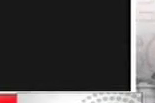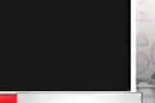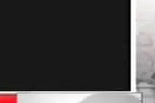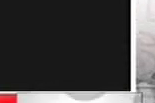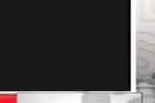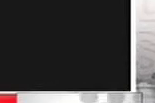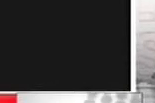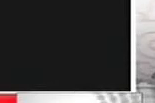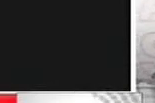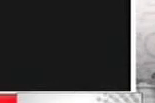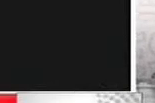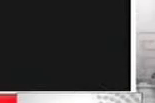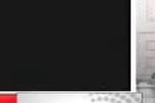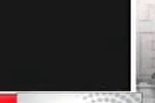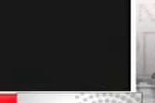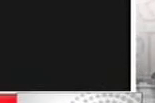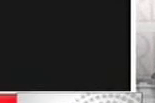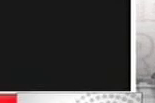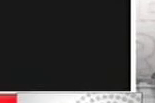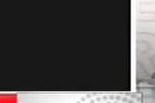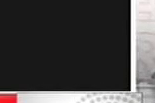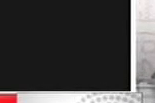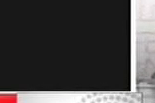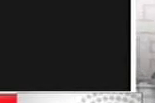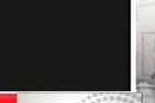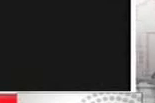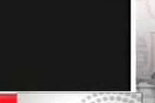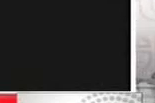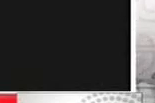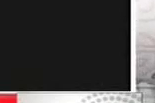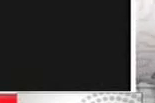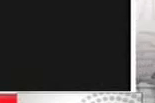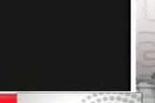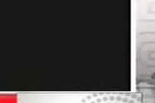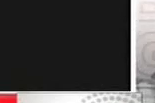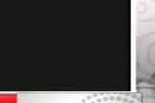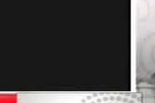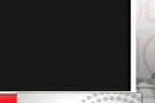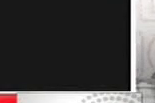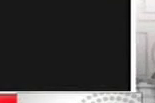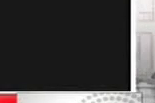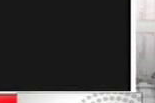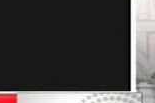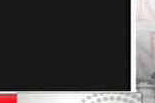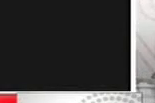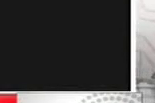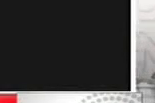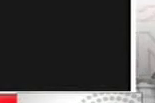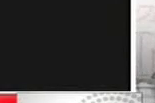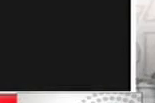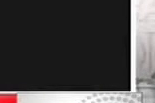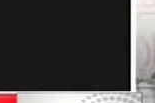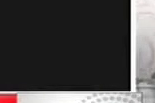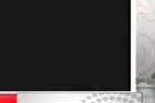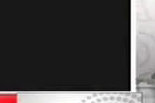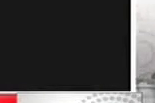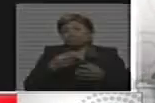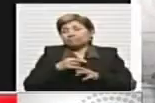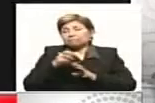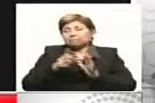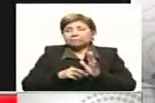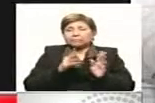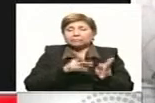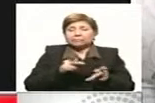el sentido que para ser eficientes en el gasto tenemos que tener dos conceptos claros. Uno es la planificación